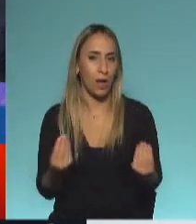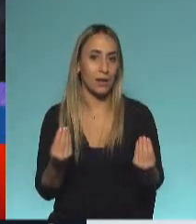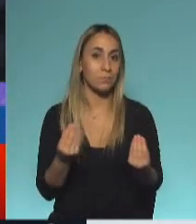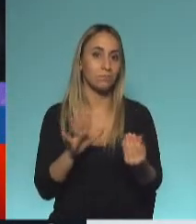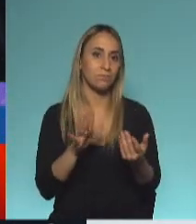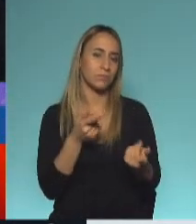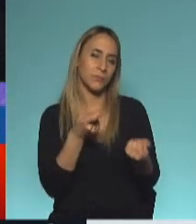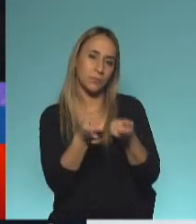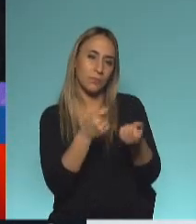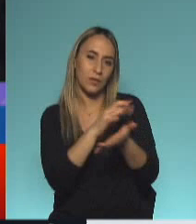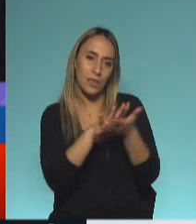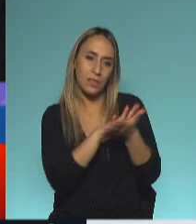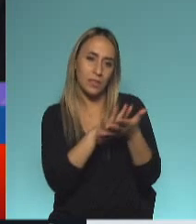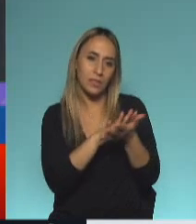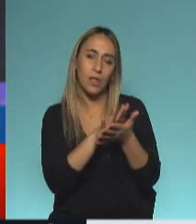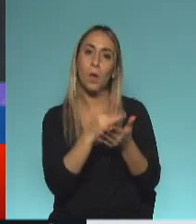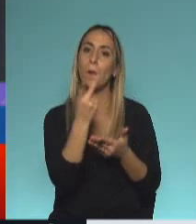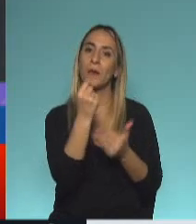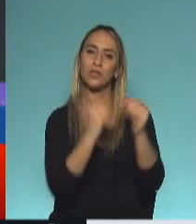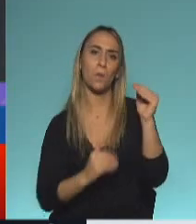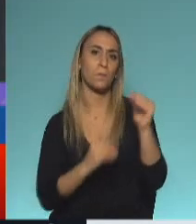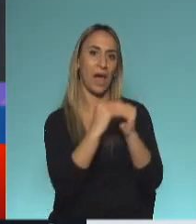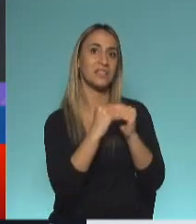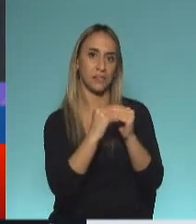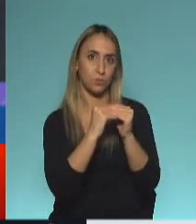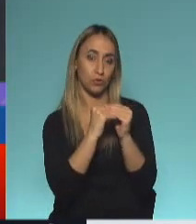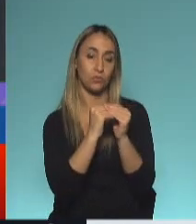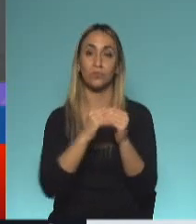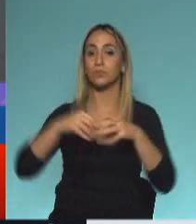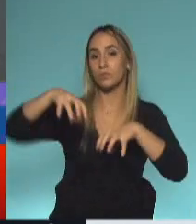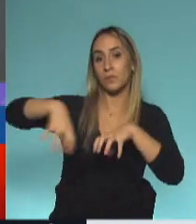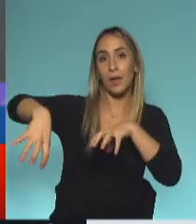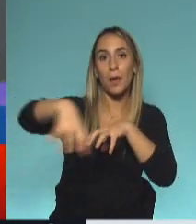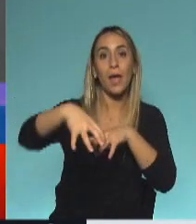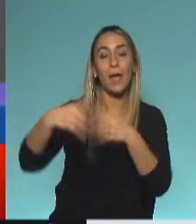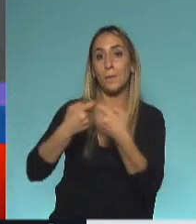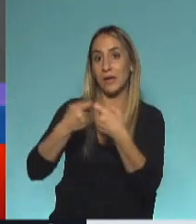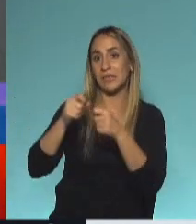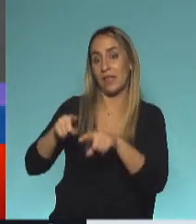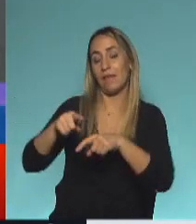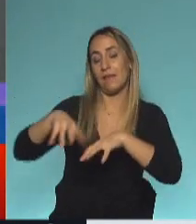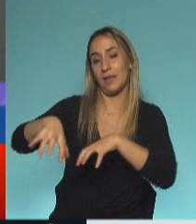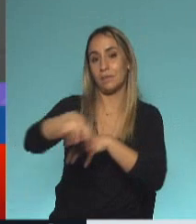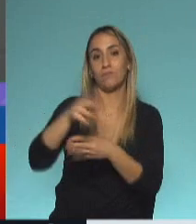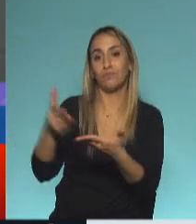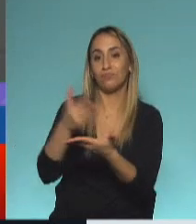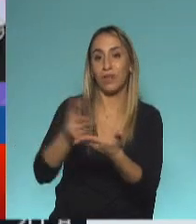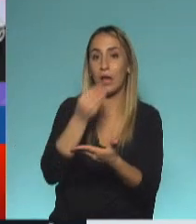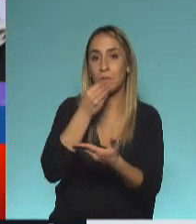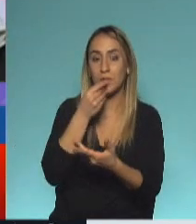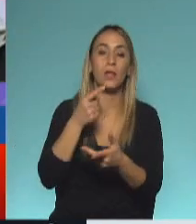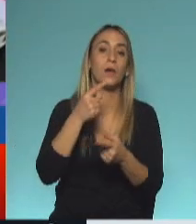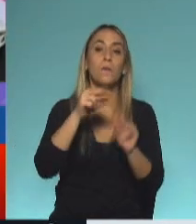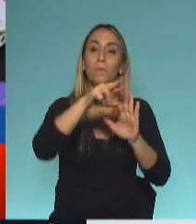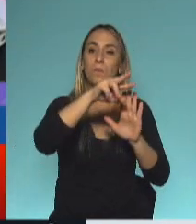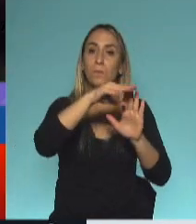una sala progresiva de precios máximos algo que los empresarios del sector alimenticio vienen pidiendo pero el precio máximo su programa una política